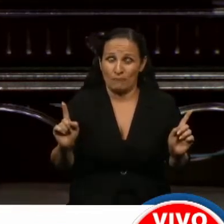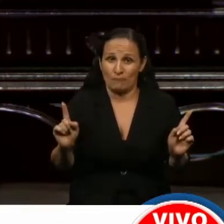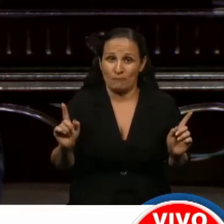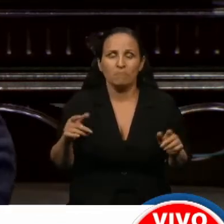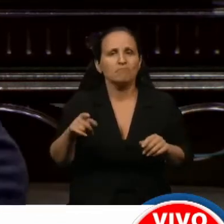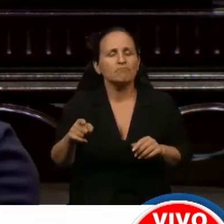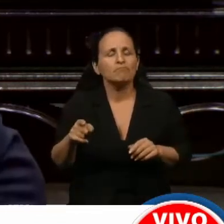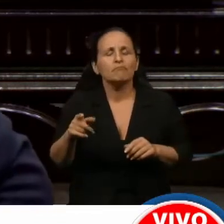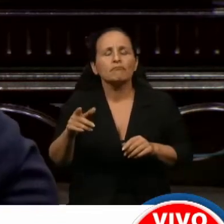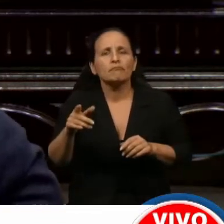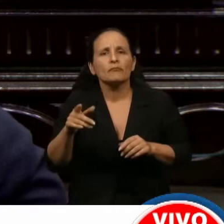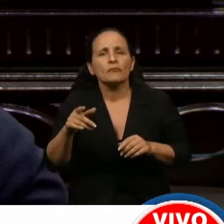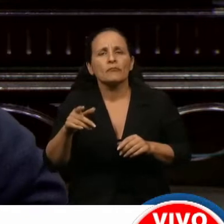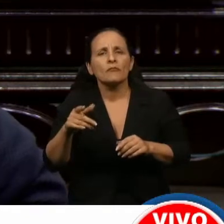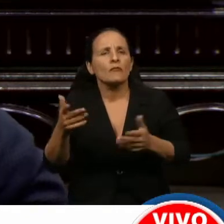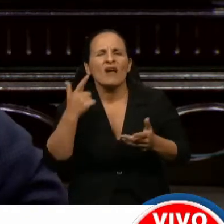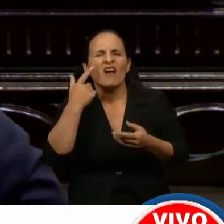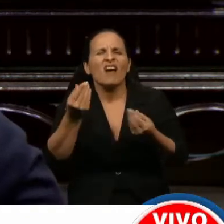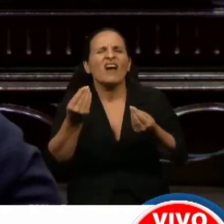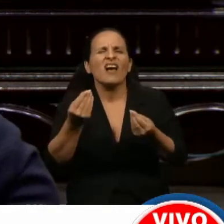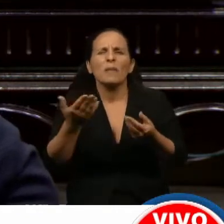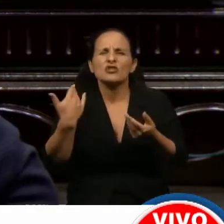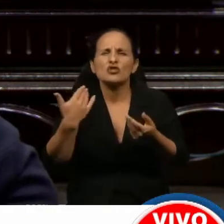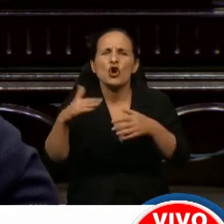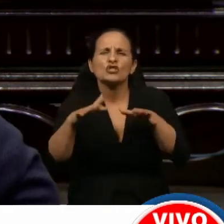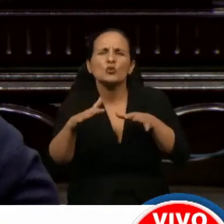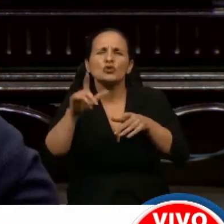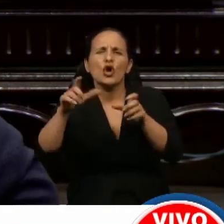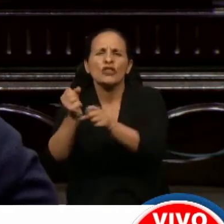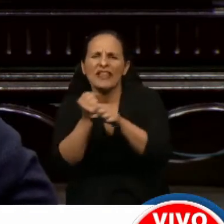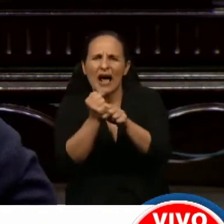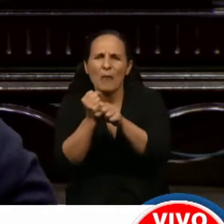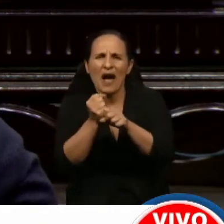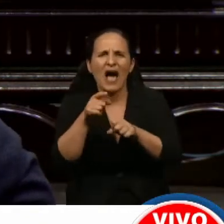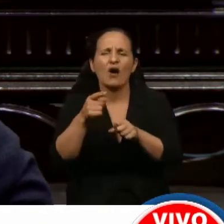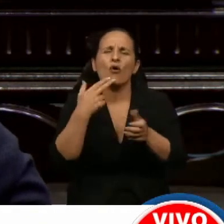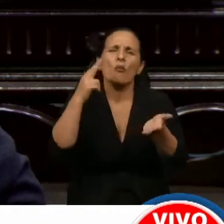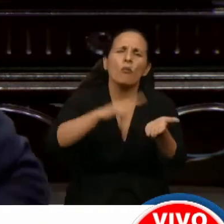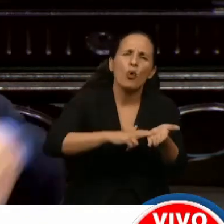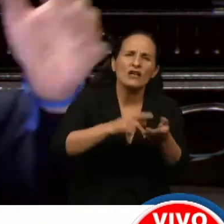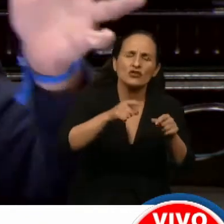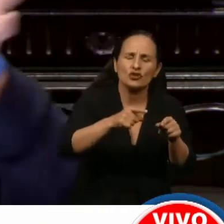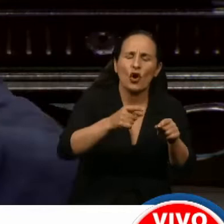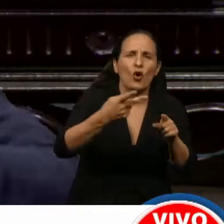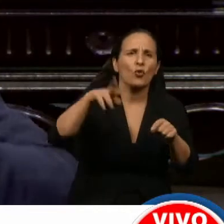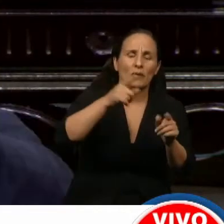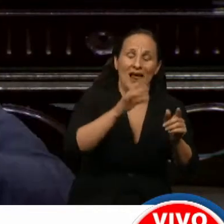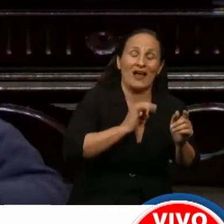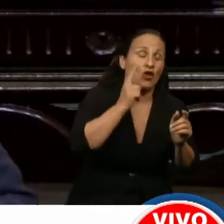Cuando uno mira qué pasó con el trabajo y la duplicación de gente alcanzada por este impuesto, que es lo que sucede entre el